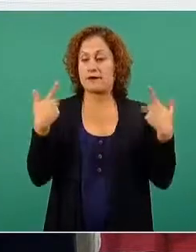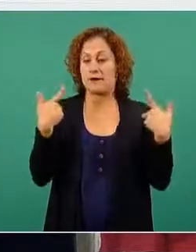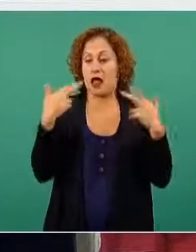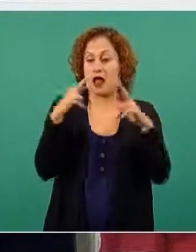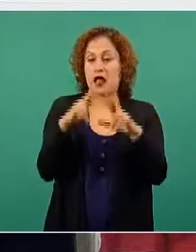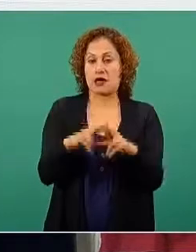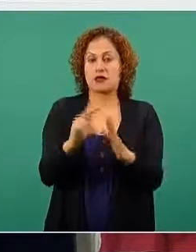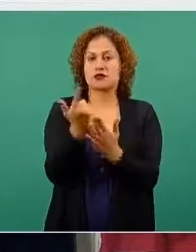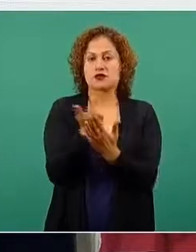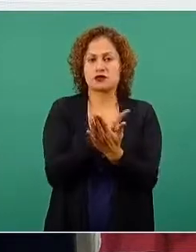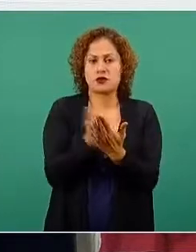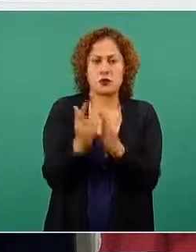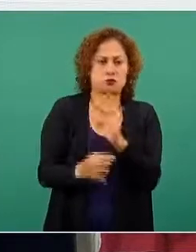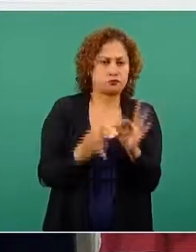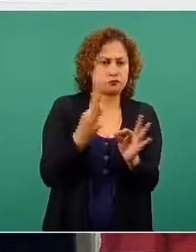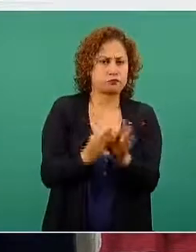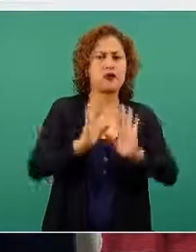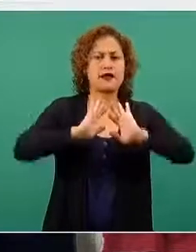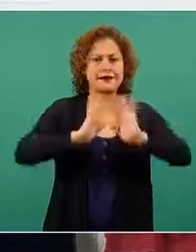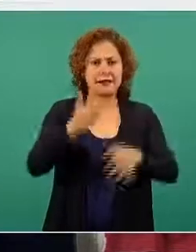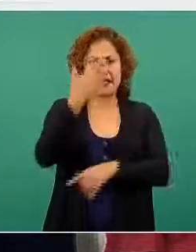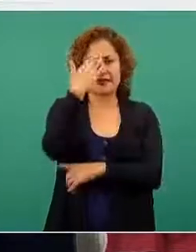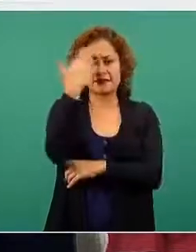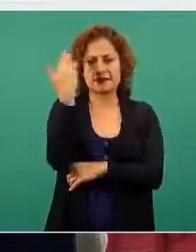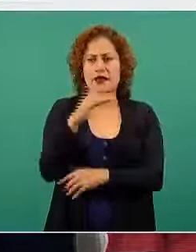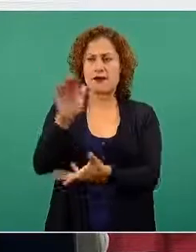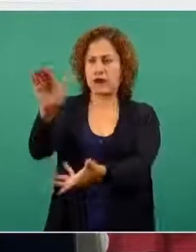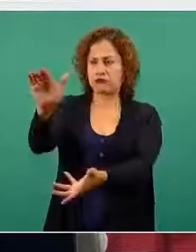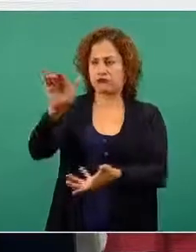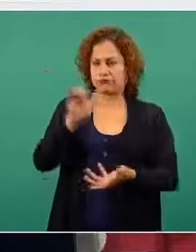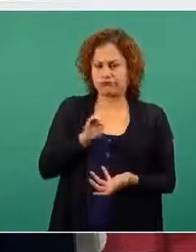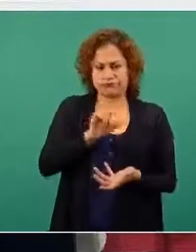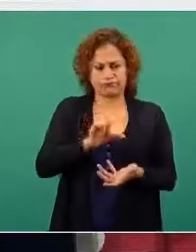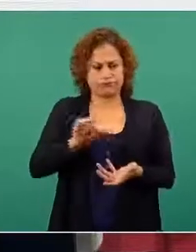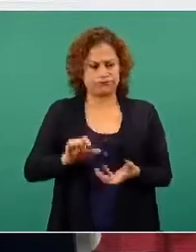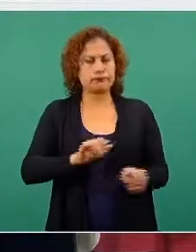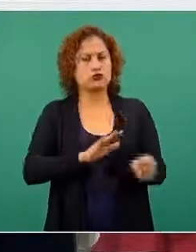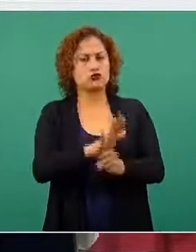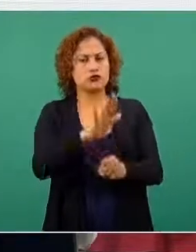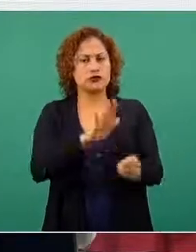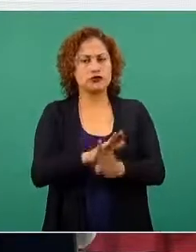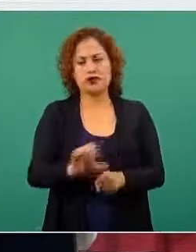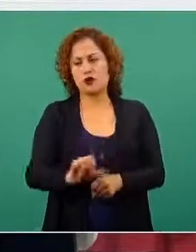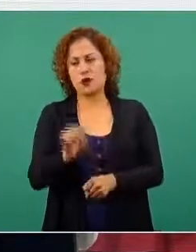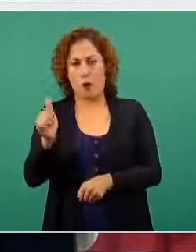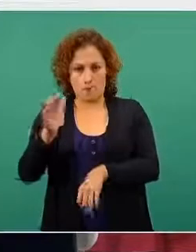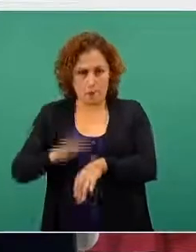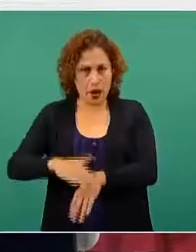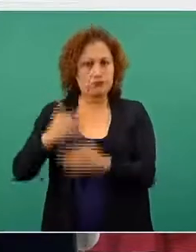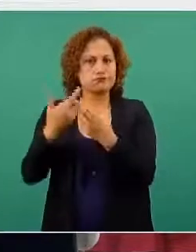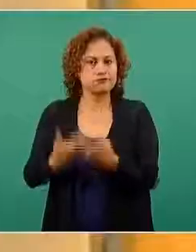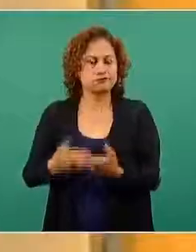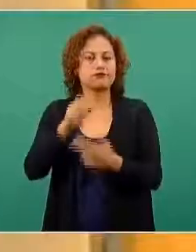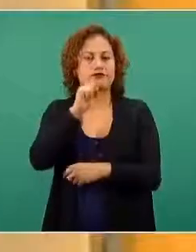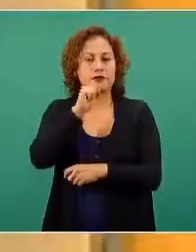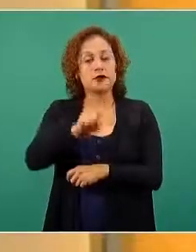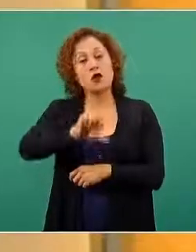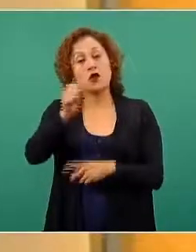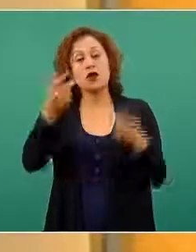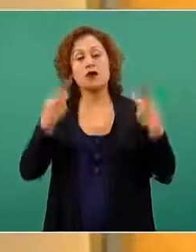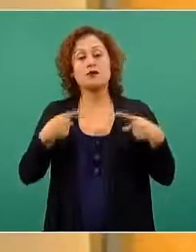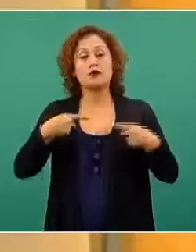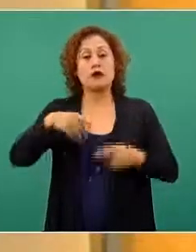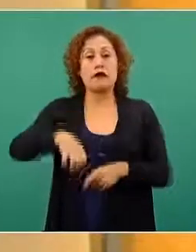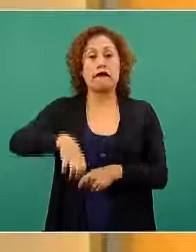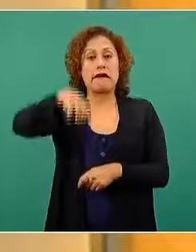cuántas son y hay vacuna suficiente. De hecho, hay un poco más. Las personas de 50 años y más, también está